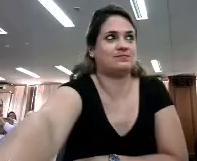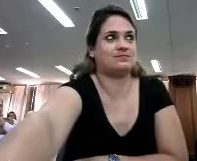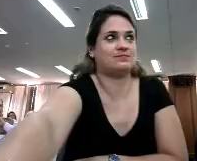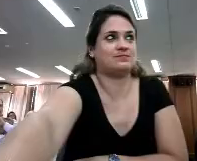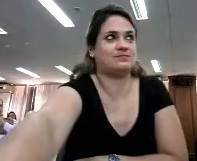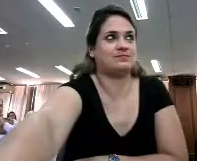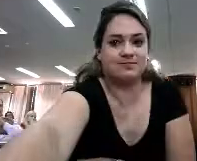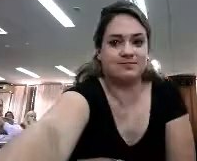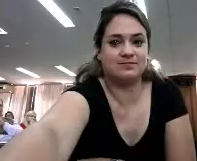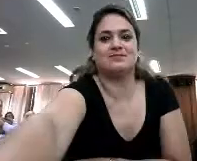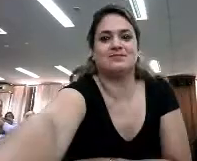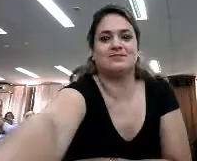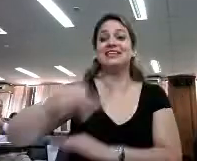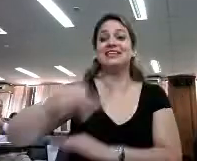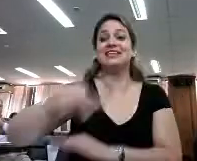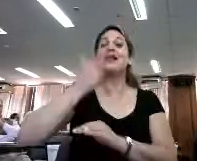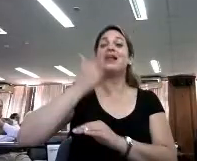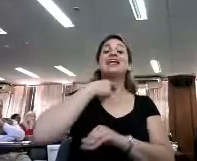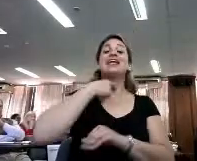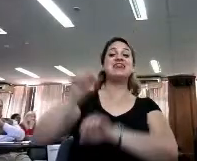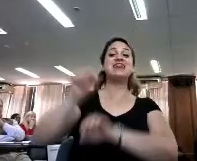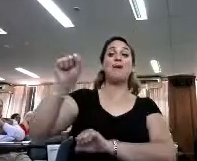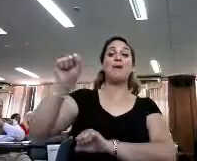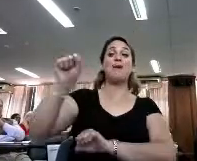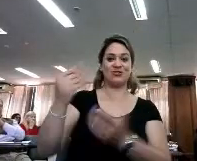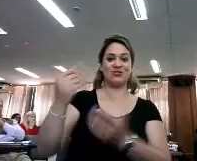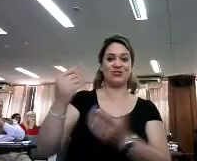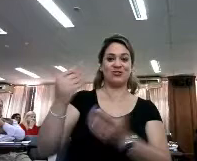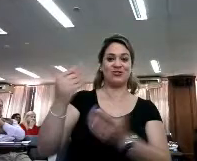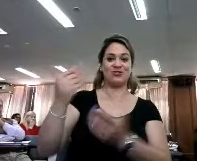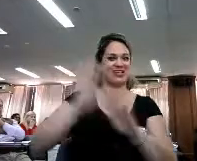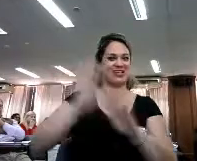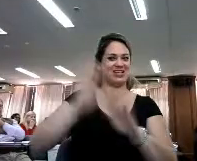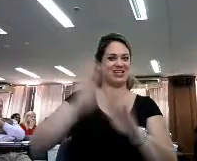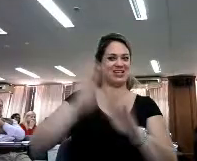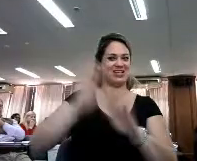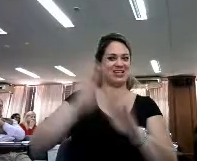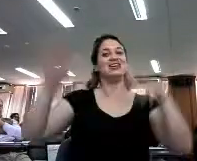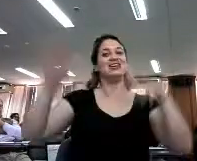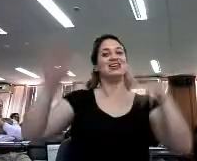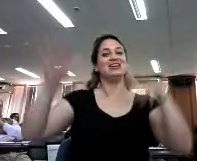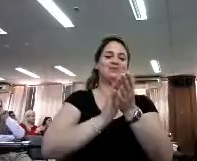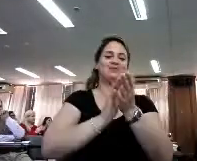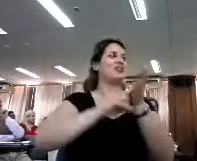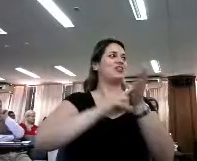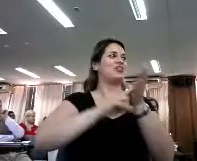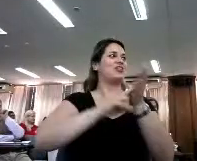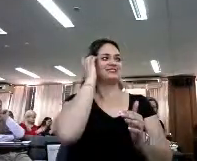diplomatura. Así que, bueno, un aplauso de nuevo a Silvio. Muchas gracias. Muchas gracias.